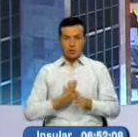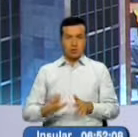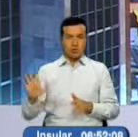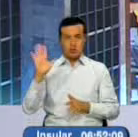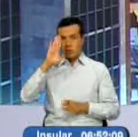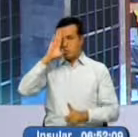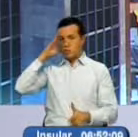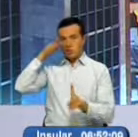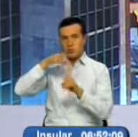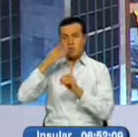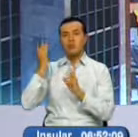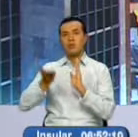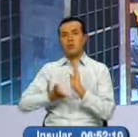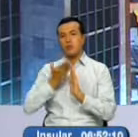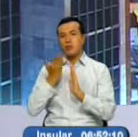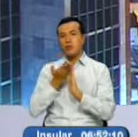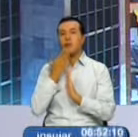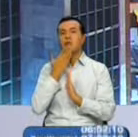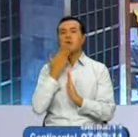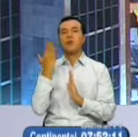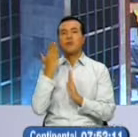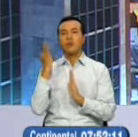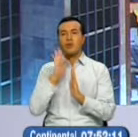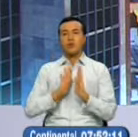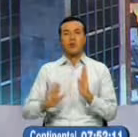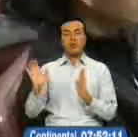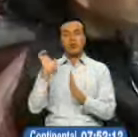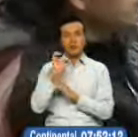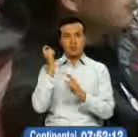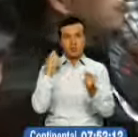El objetivo es incrementar las exportaciones ecuatorianas.